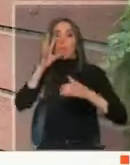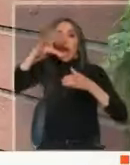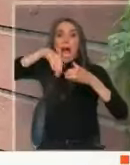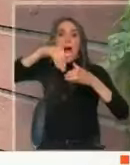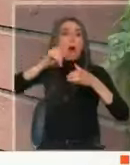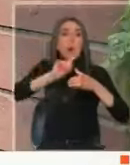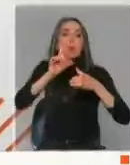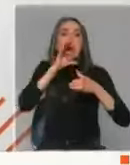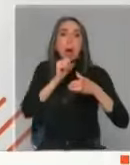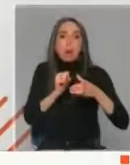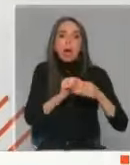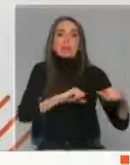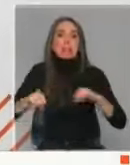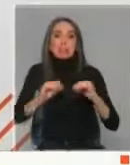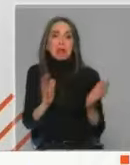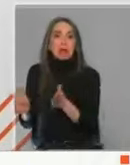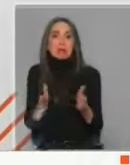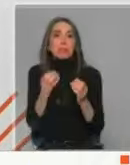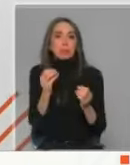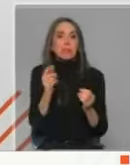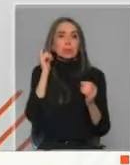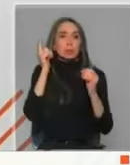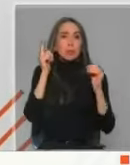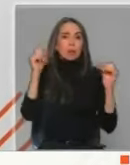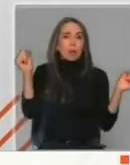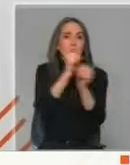¿cierto?, terremotos.